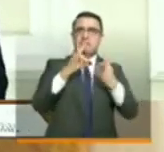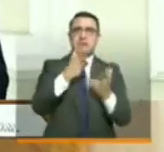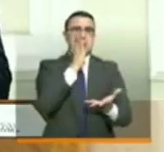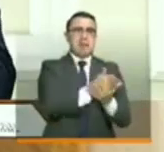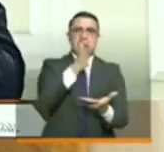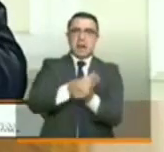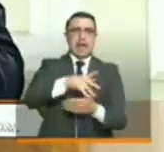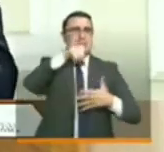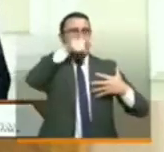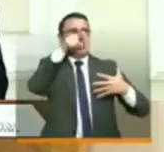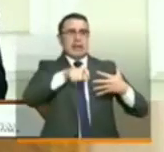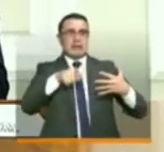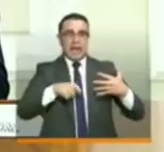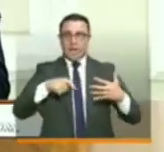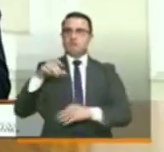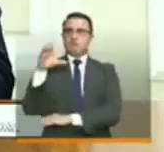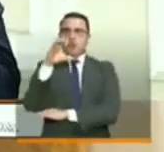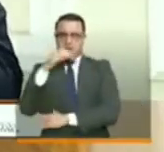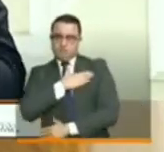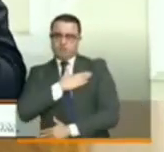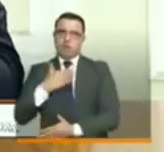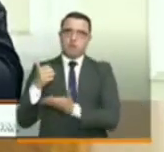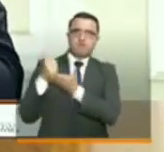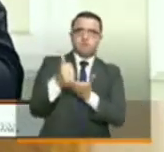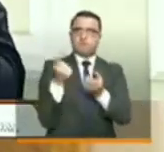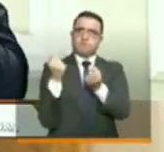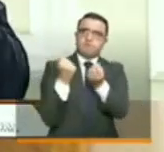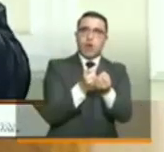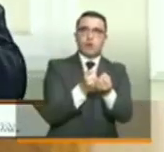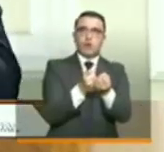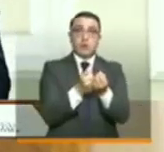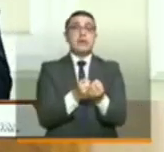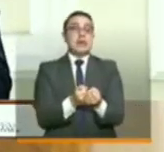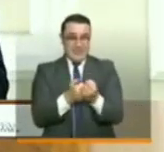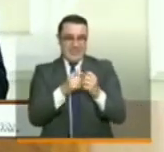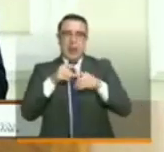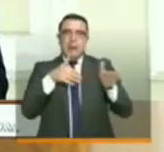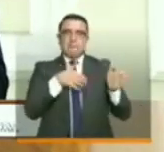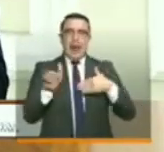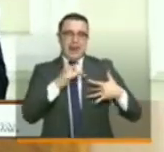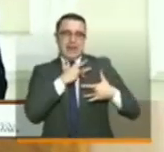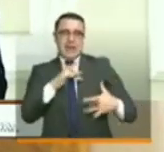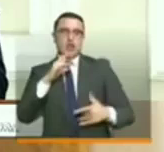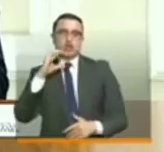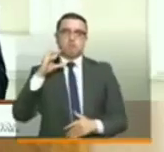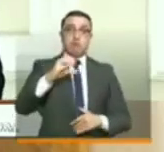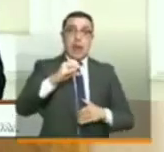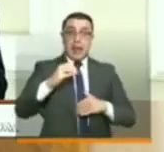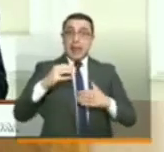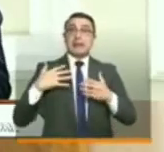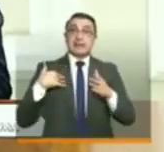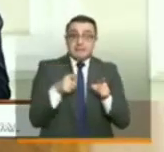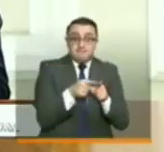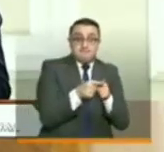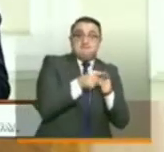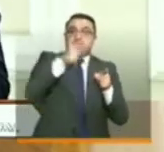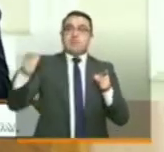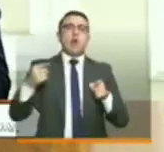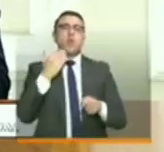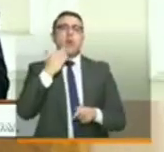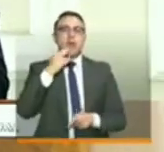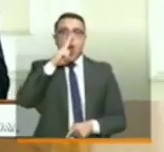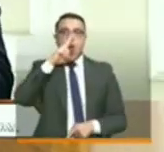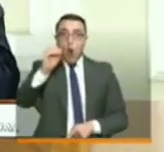necesitadas en medio de esta pandemia. Por supuesto, hemos dicho además que Ingreso Solidario se va a extender inicialmente hasta junio del año